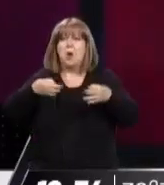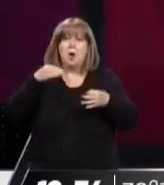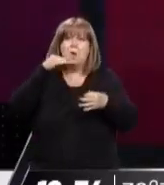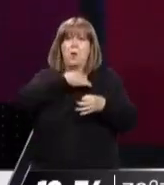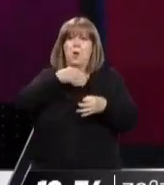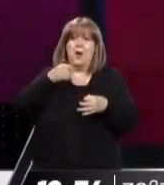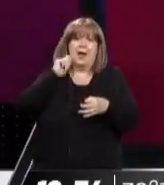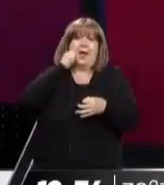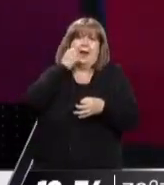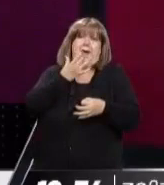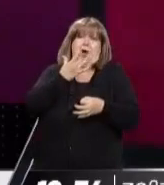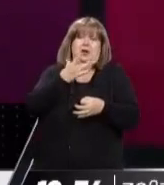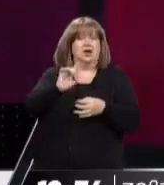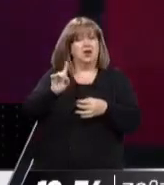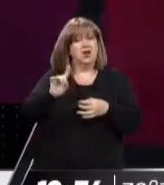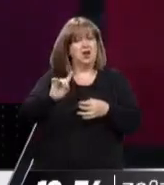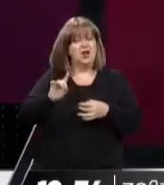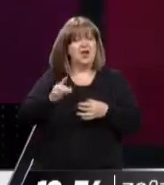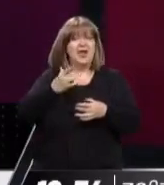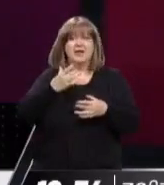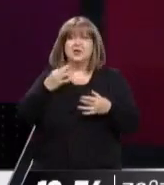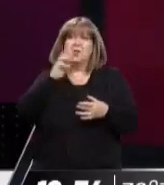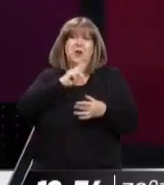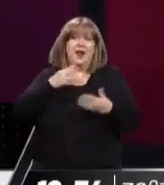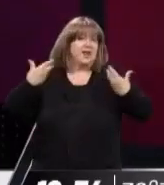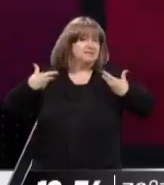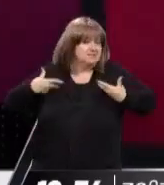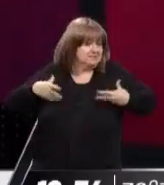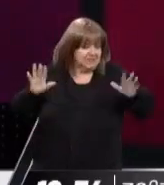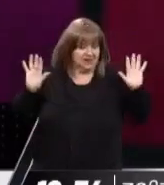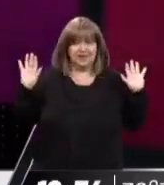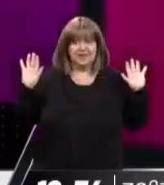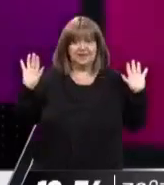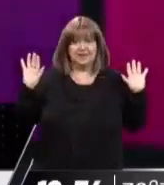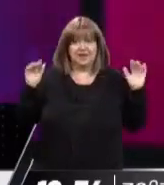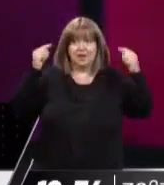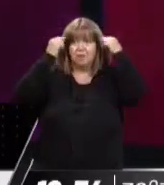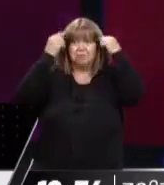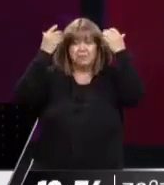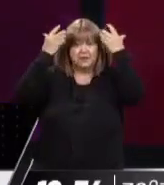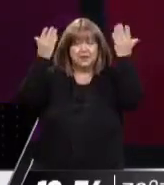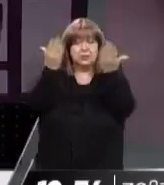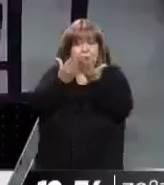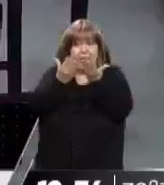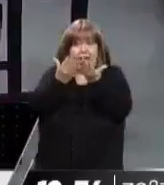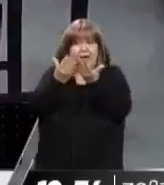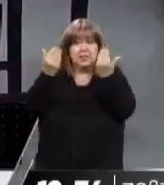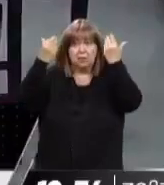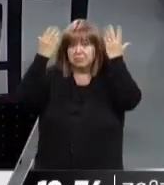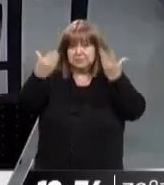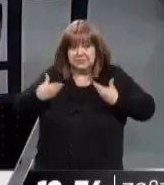presentamos para la vendimia somos mujeres en su integralidad. No solamente somos un rostro, sino que tenemos contenido. Claro. Pero ¿no notas que en